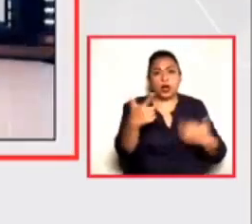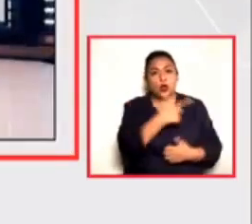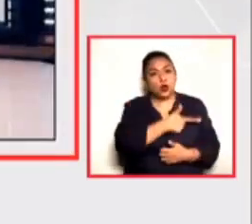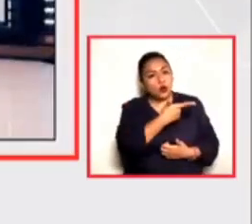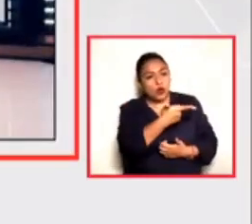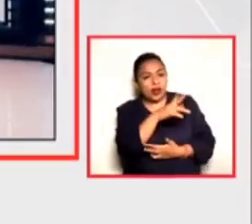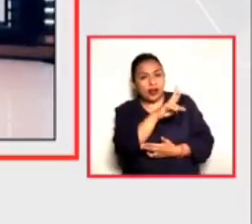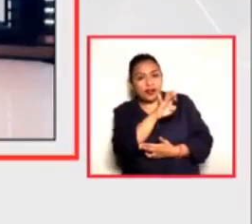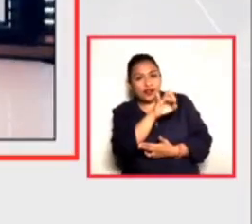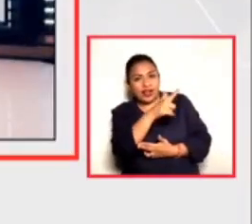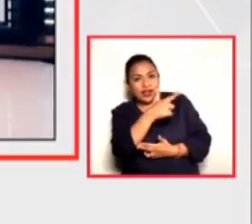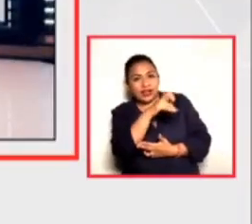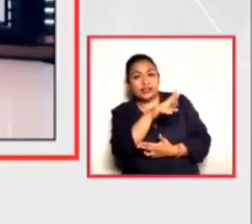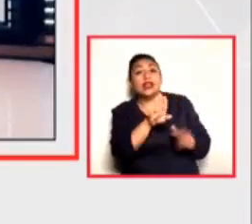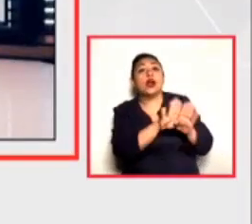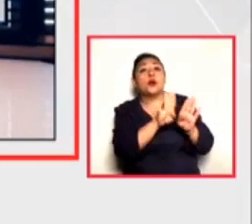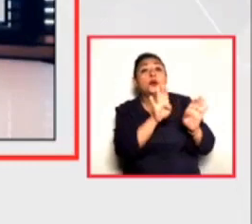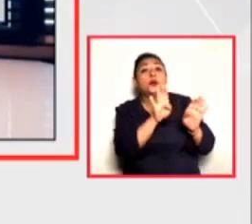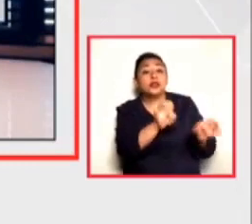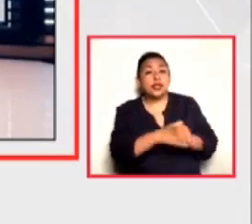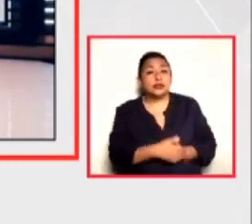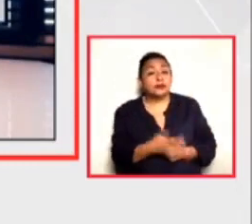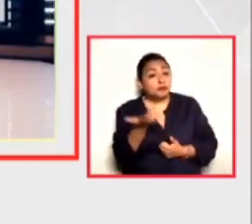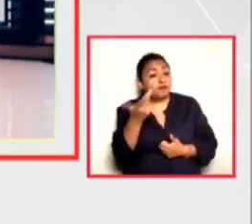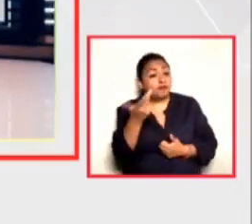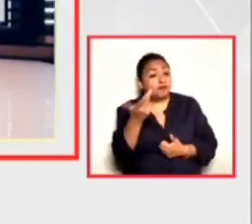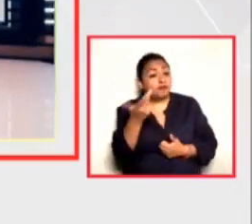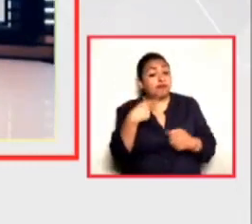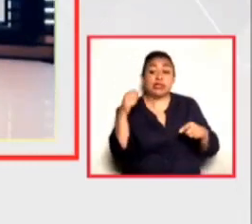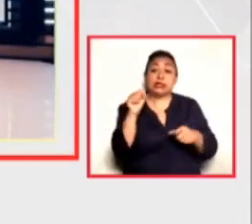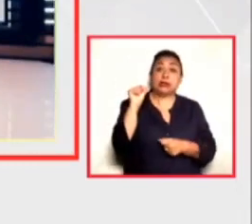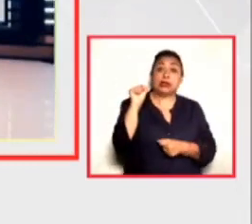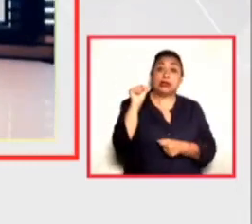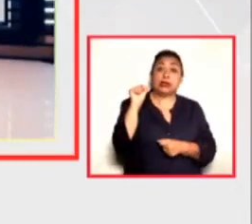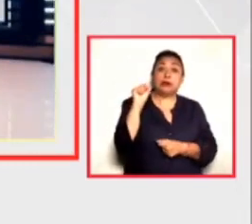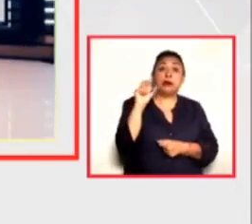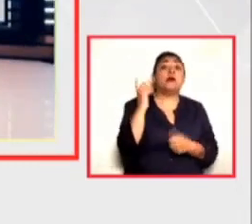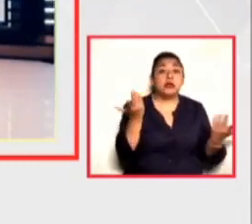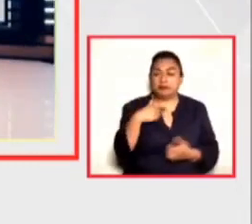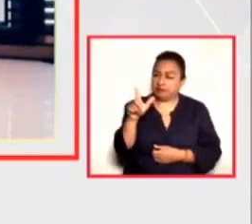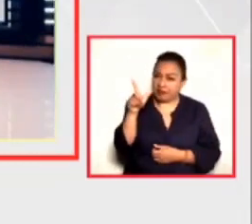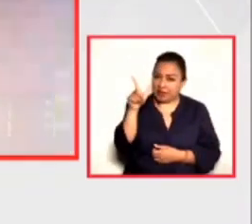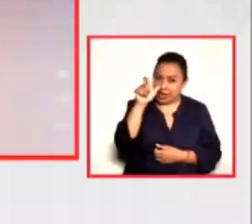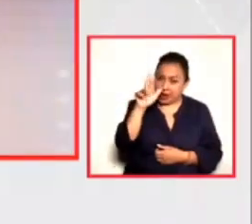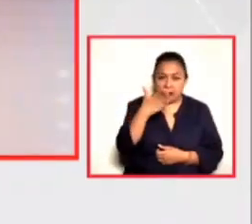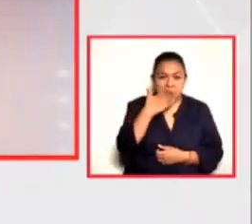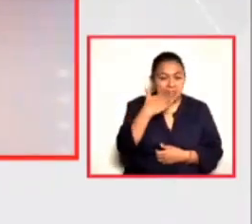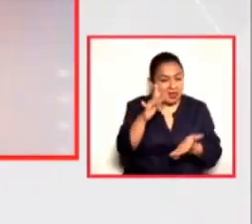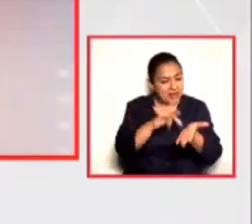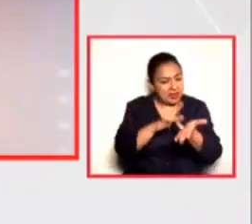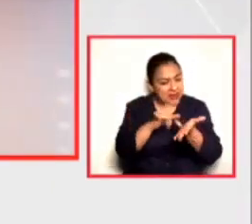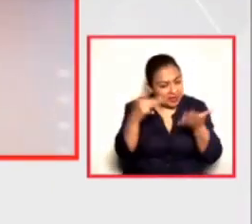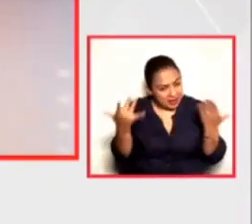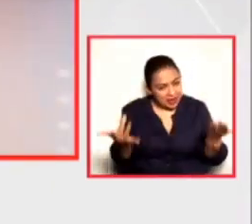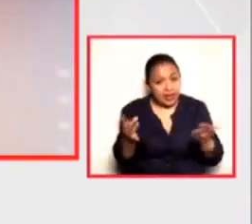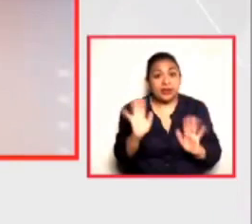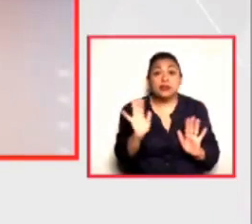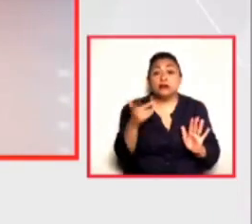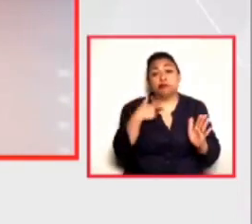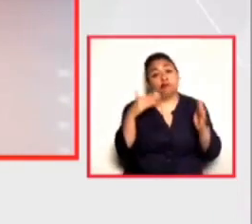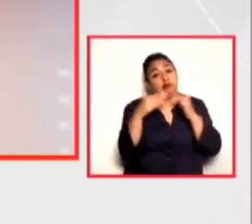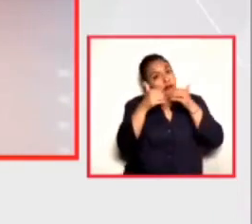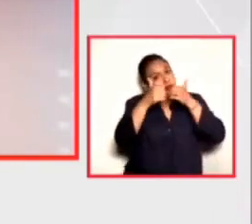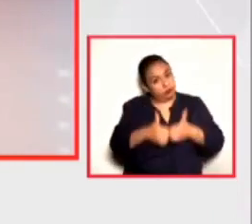García Villegas. Rafa, ¿qué tal? ¿Qué tal tu fin de semana? Mi querida Laura, muy bien, muchas gracias. Guardado en casa, pero con mucha